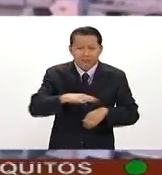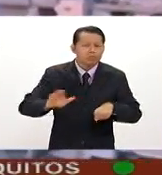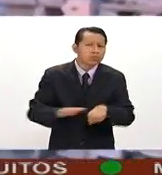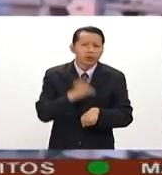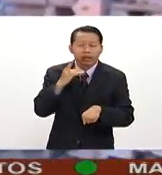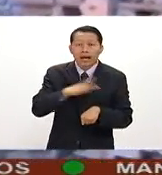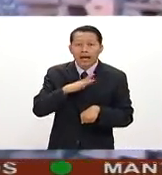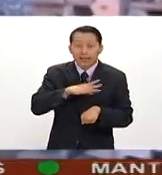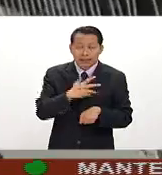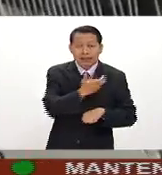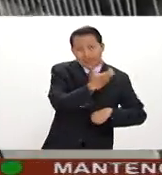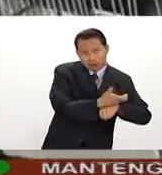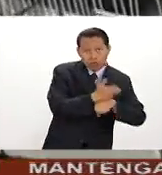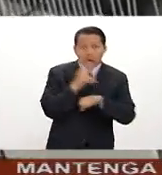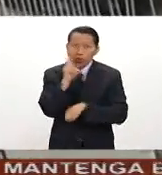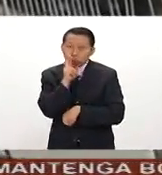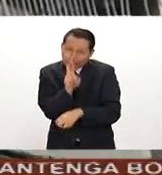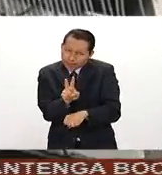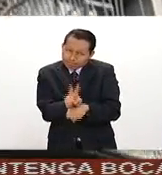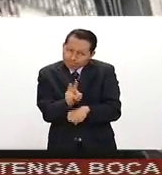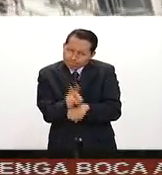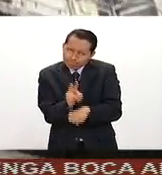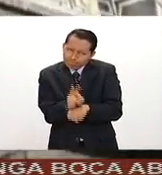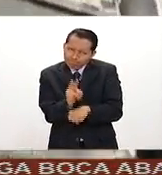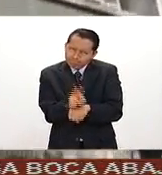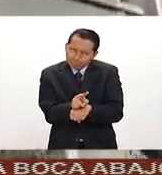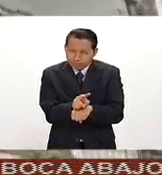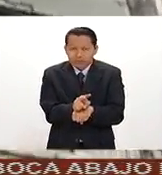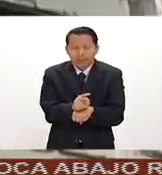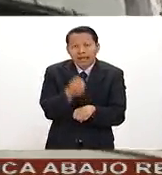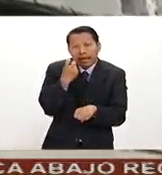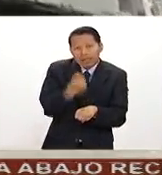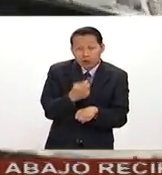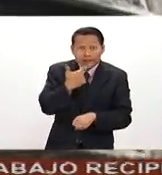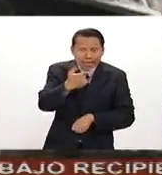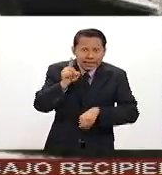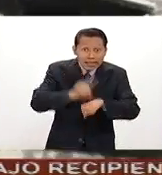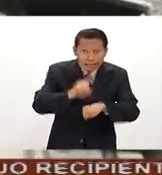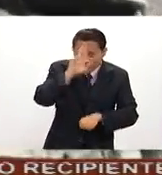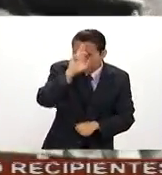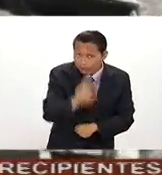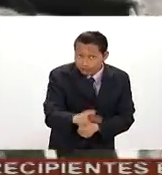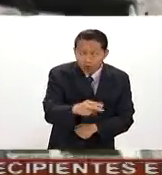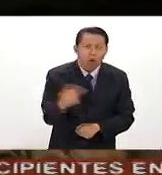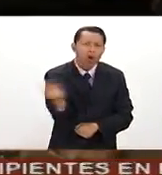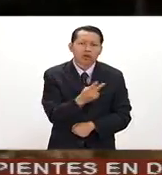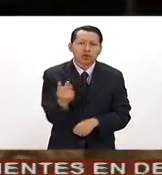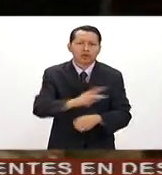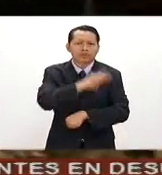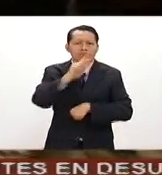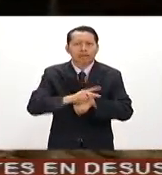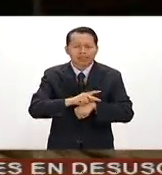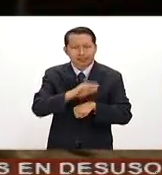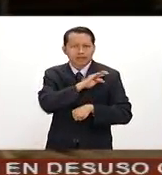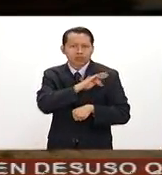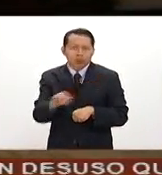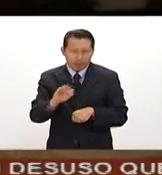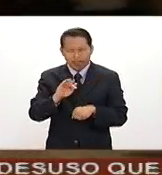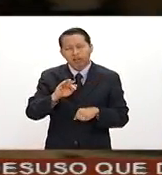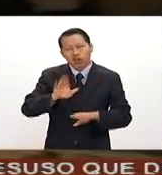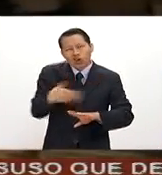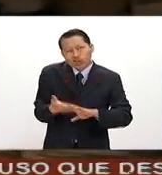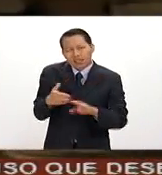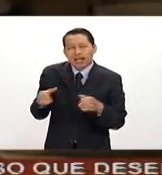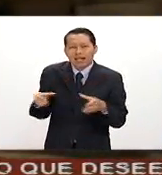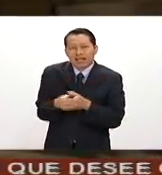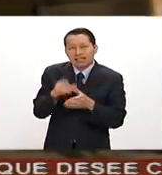la tutela de los Estados Unidos y de Rusia. Si es respetada por 7 días, ambos países van a coordinar operativos contra el Estado Islámico. Sin